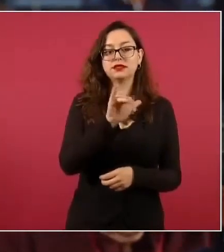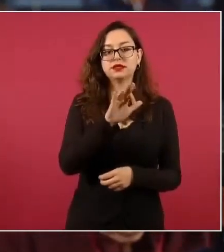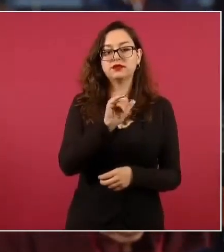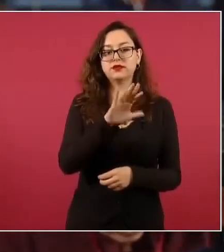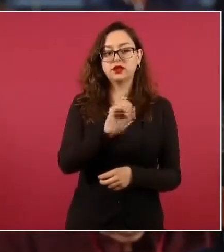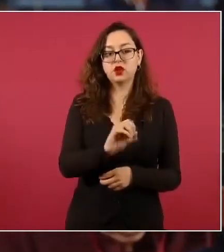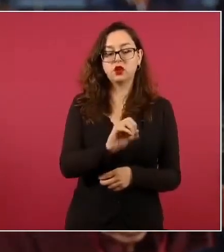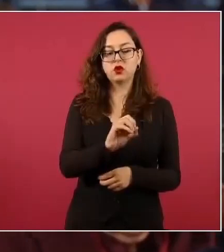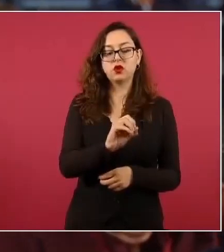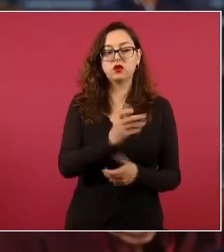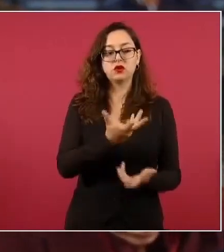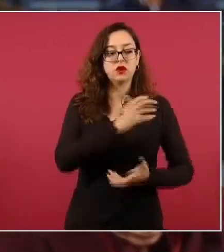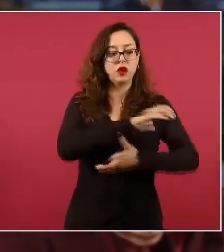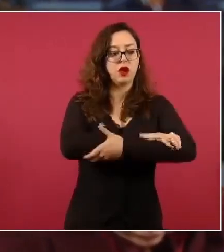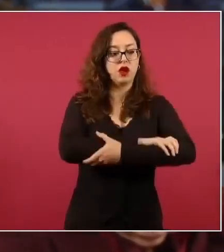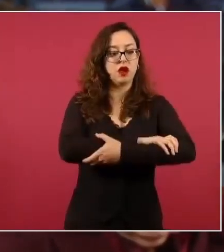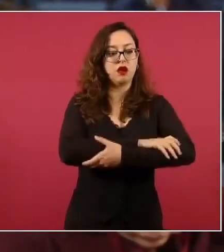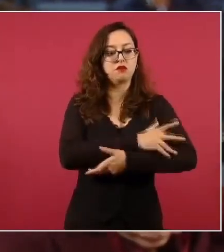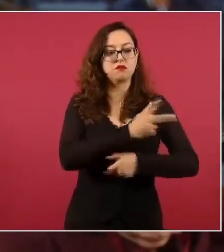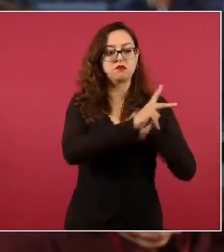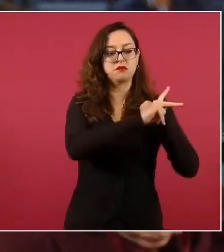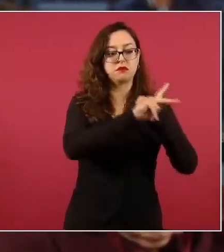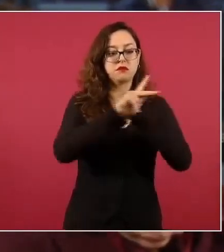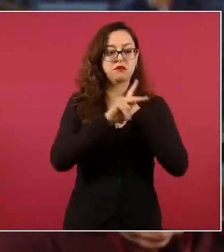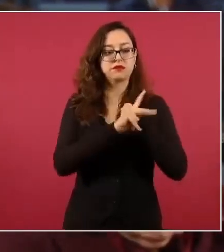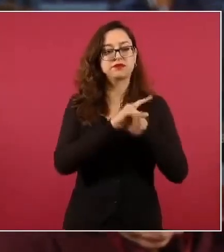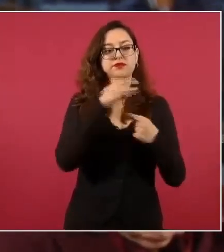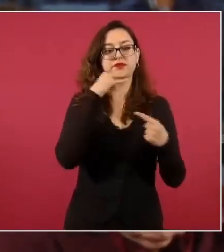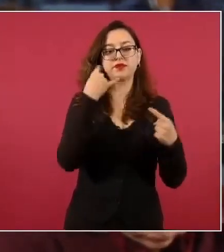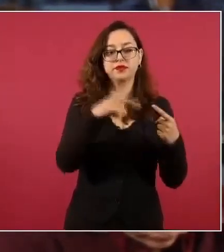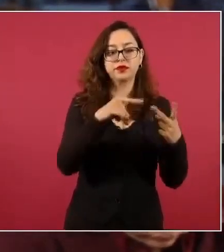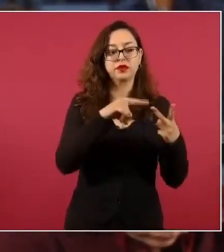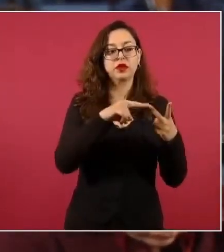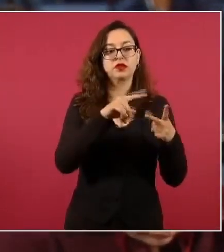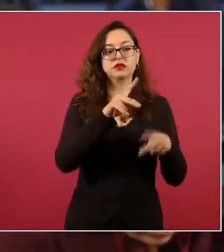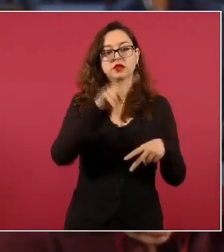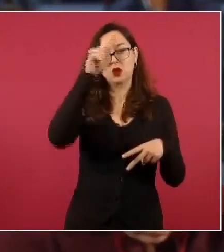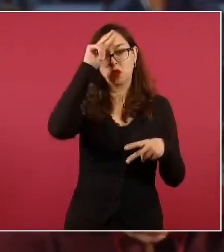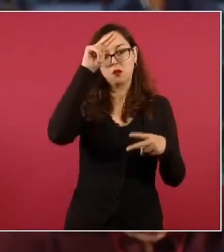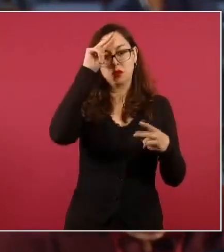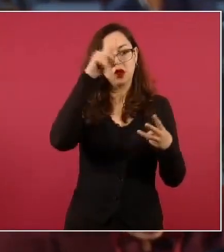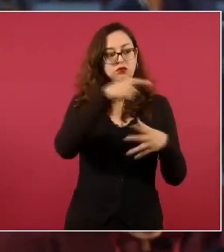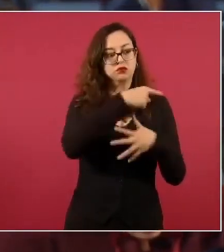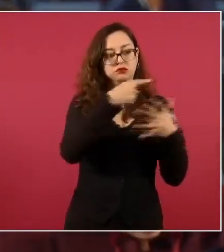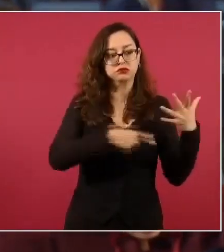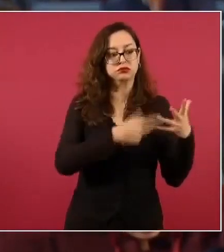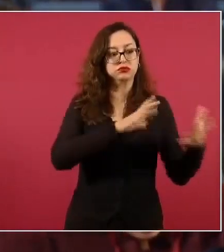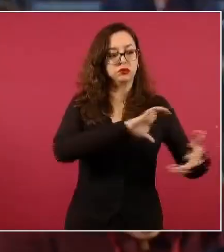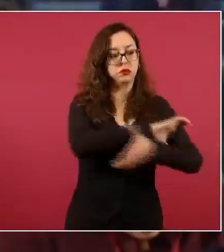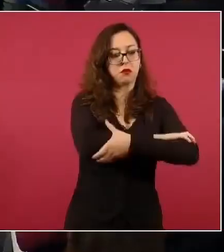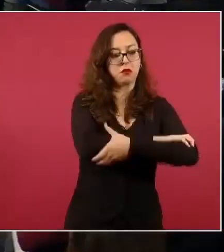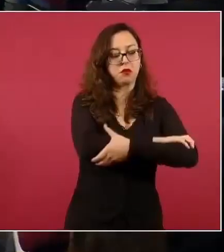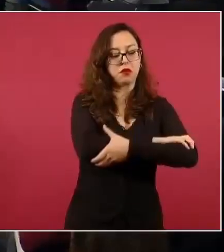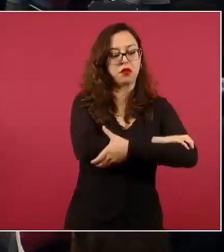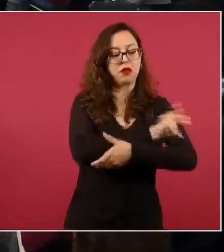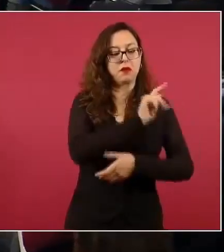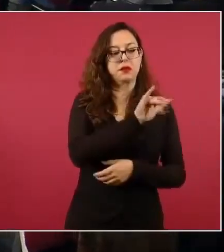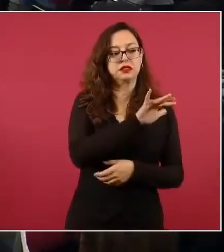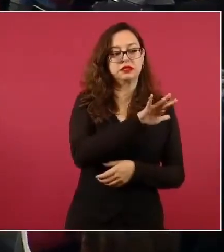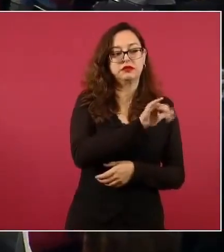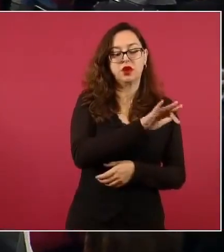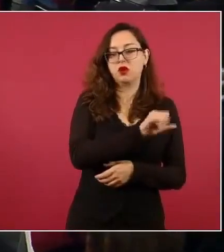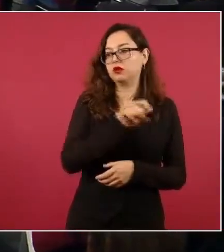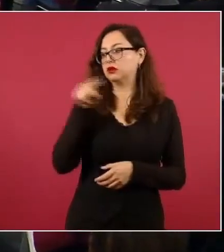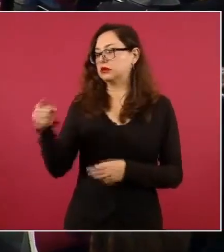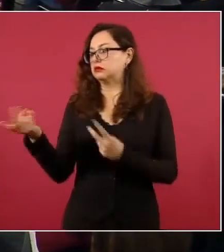los presidentes de Chile, Perú. Si eso afectaría o si habría… No, hay